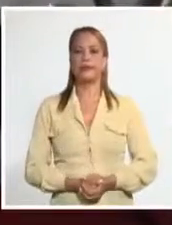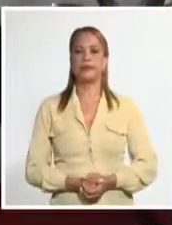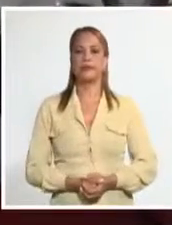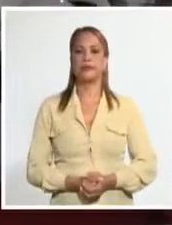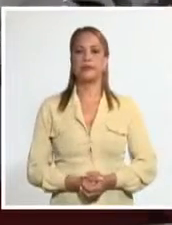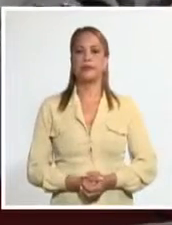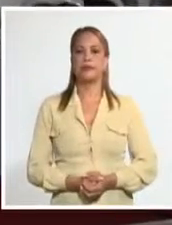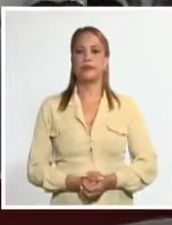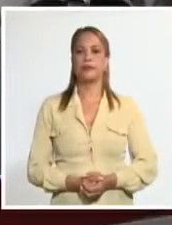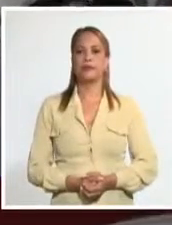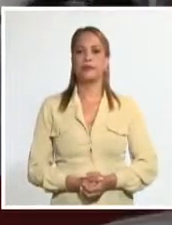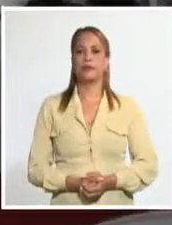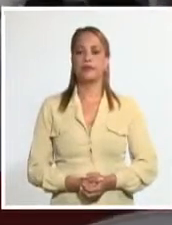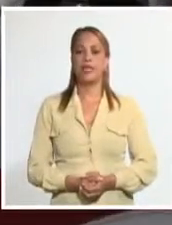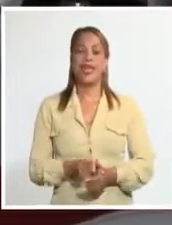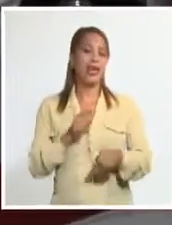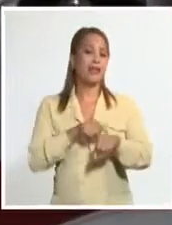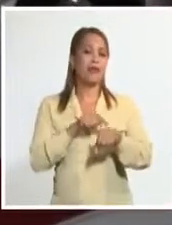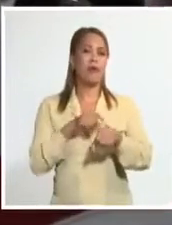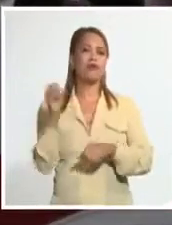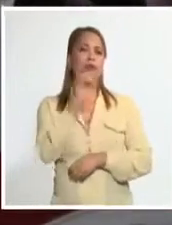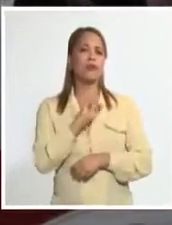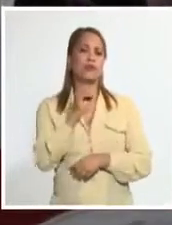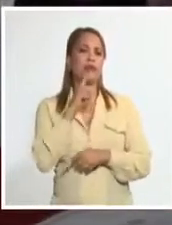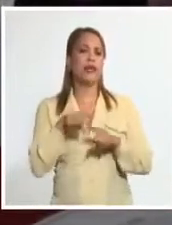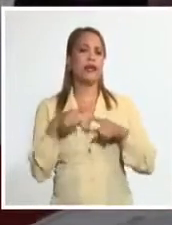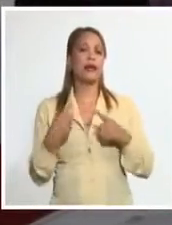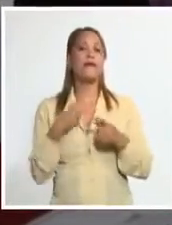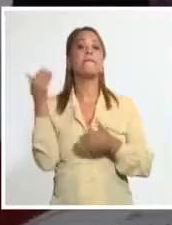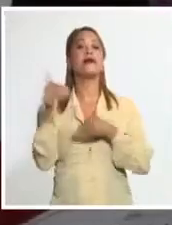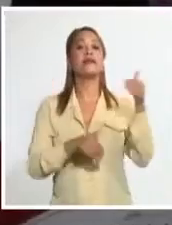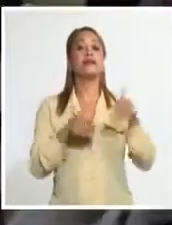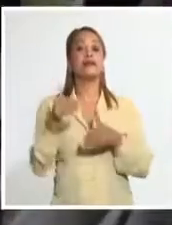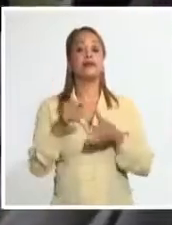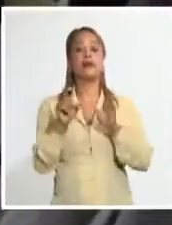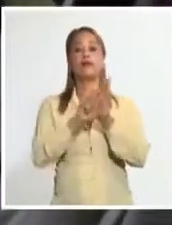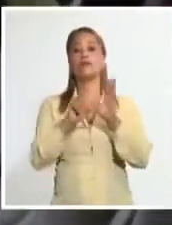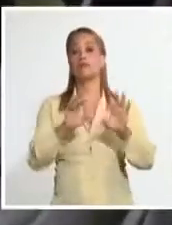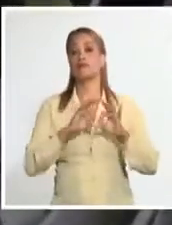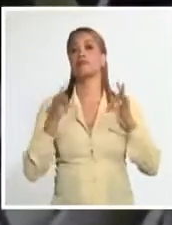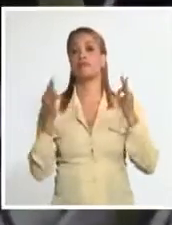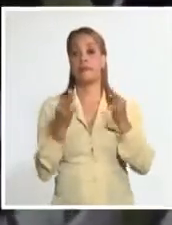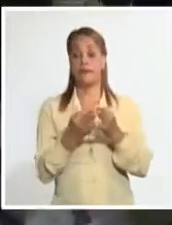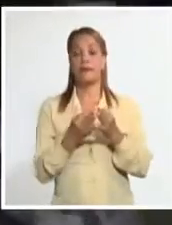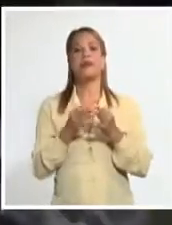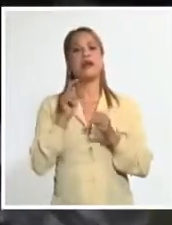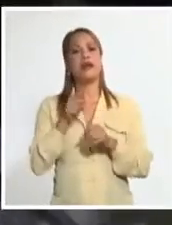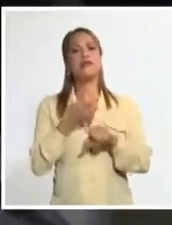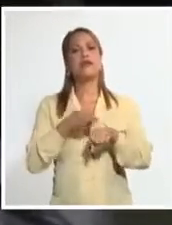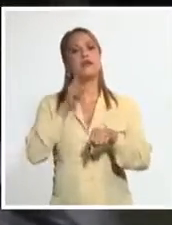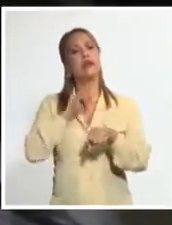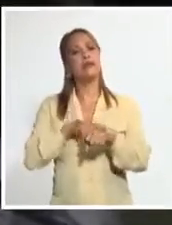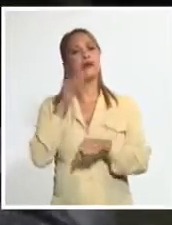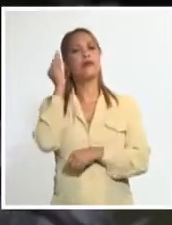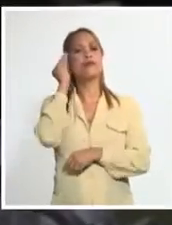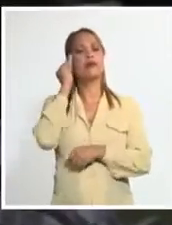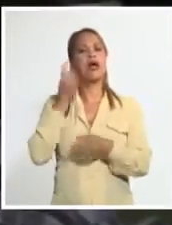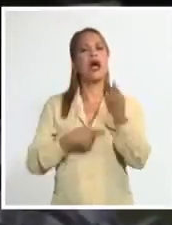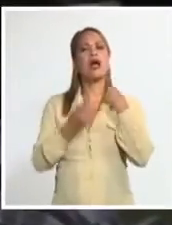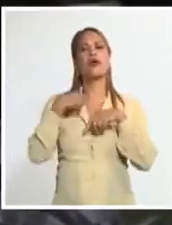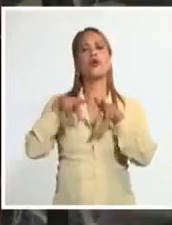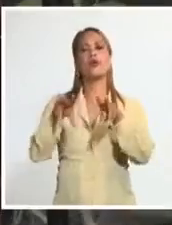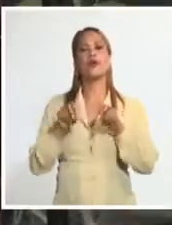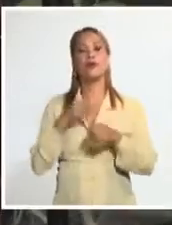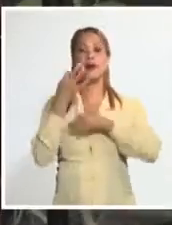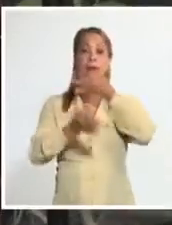Para nosotros ha sido una gran oportunidad haber participado en esta consulta popular, porque ante todo ha representado un aprendizaje. Así